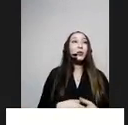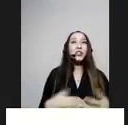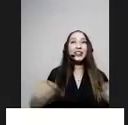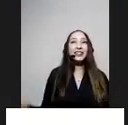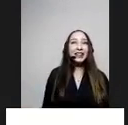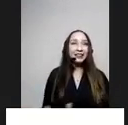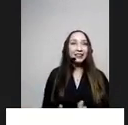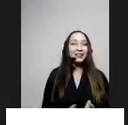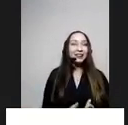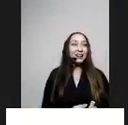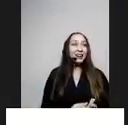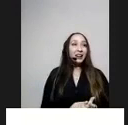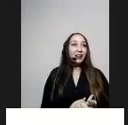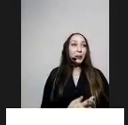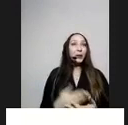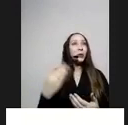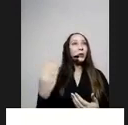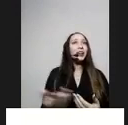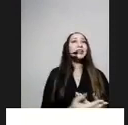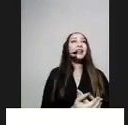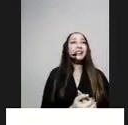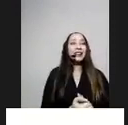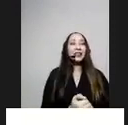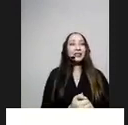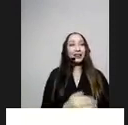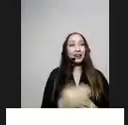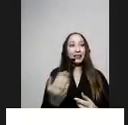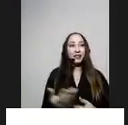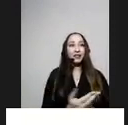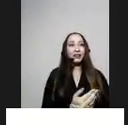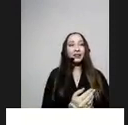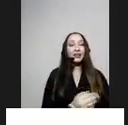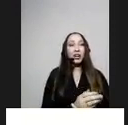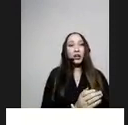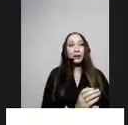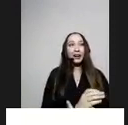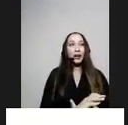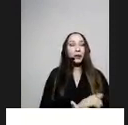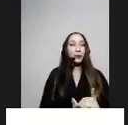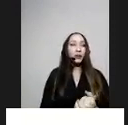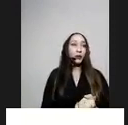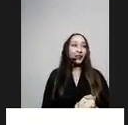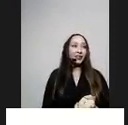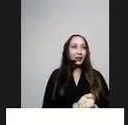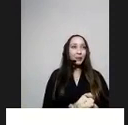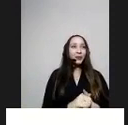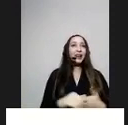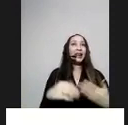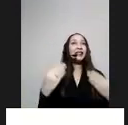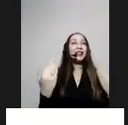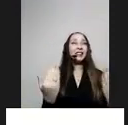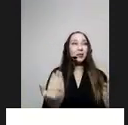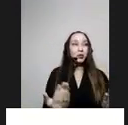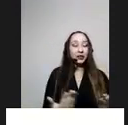tenemos muchas inteligencias, pero una de esas inteligencias que define Daniel Goleman, que es el pionero en este tema,